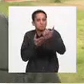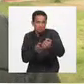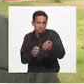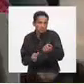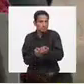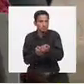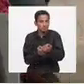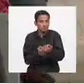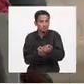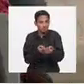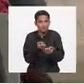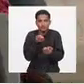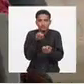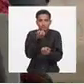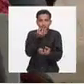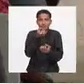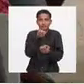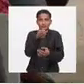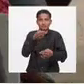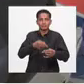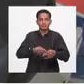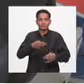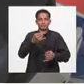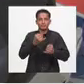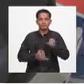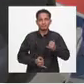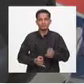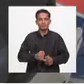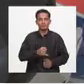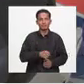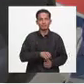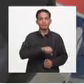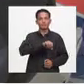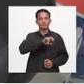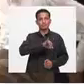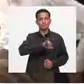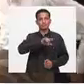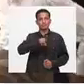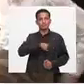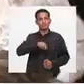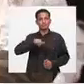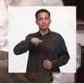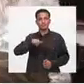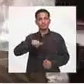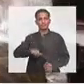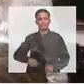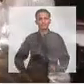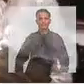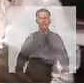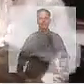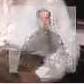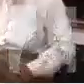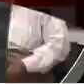los procesos informó para cne noticias Mercy